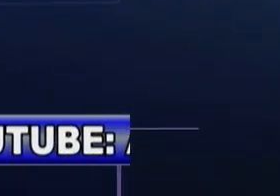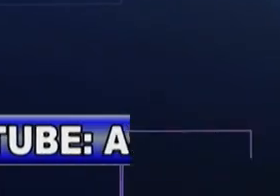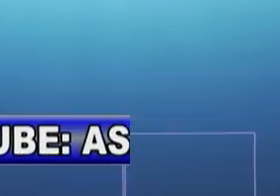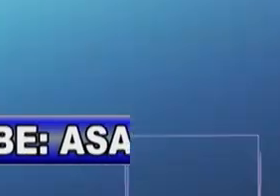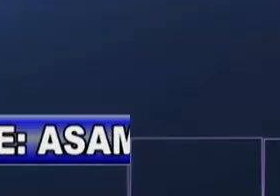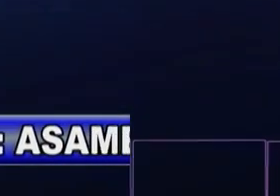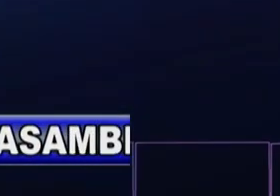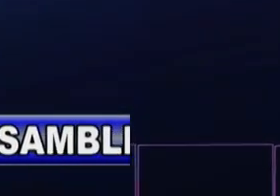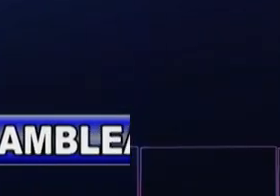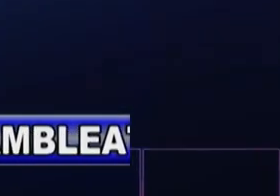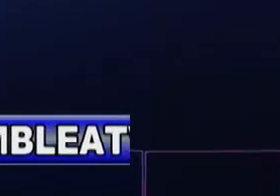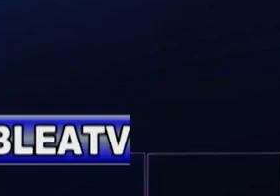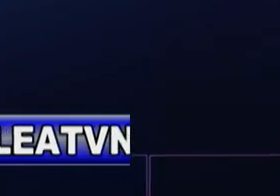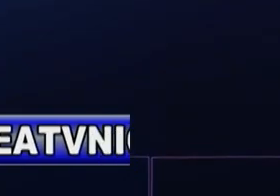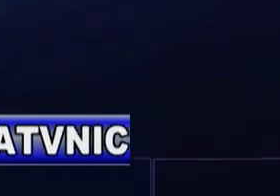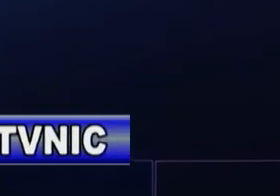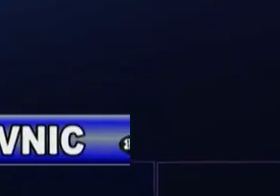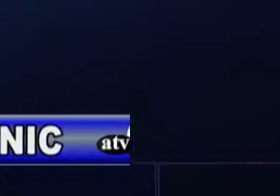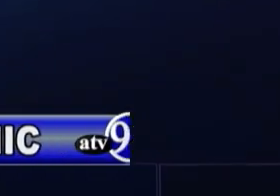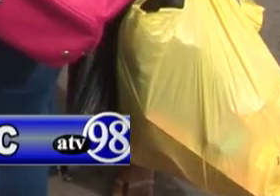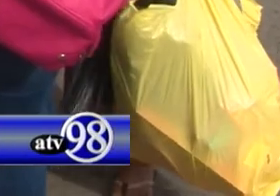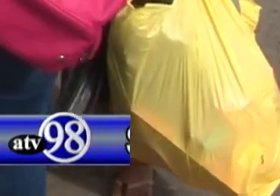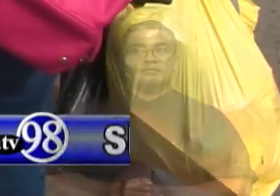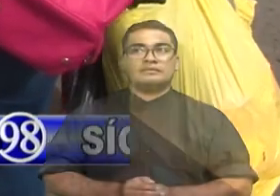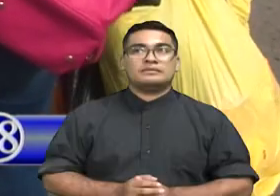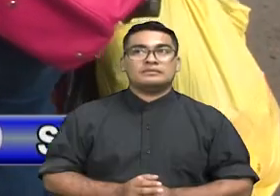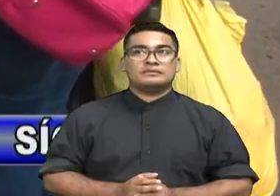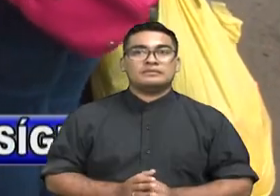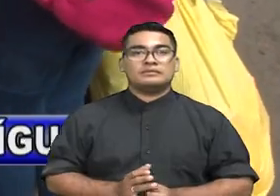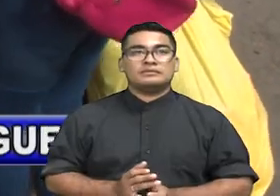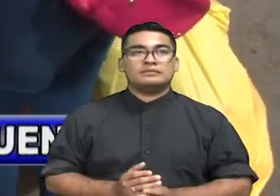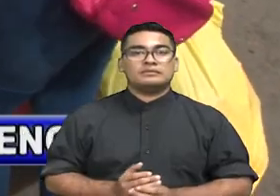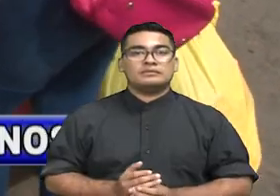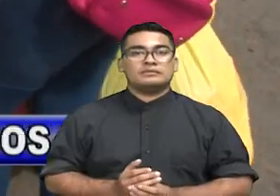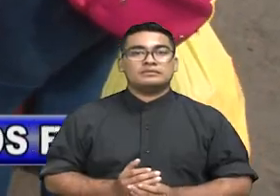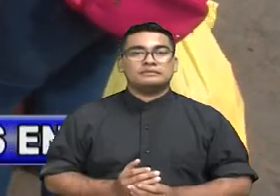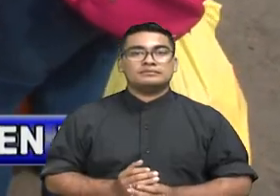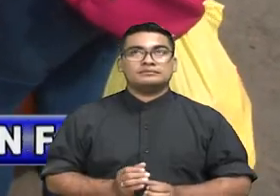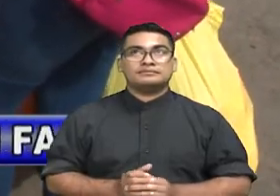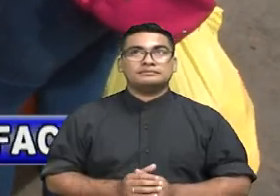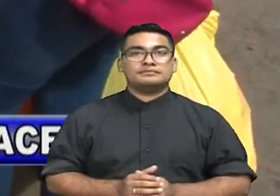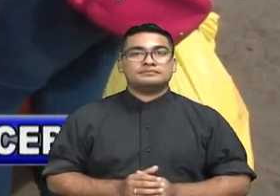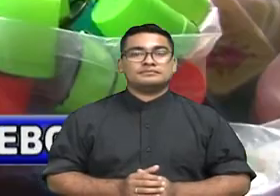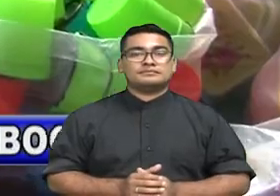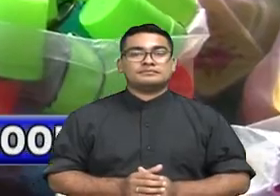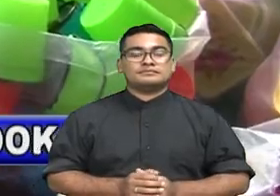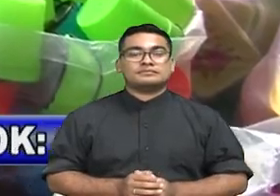Sí.